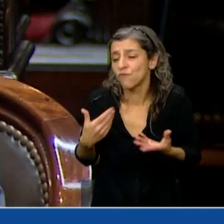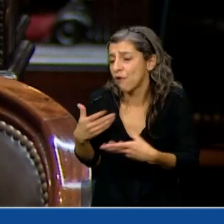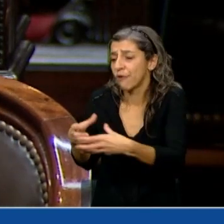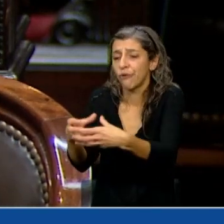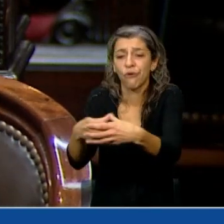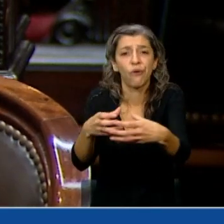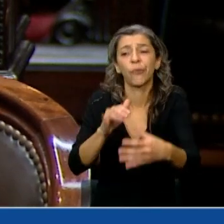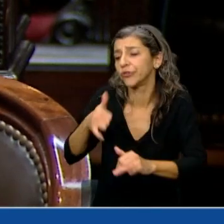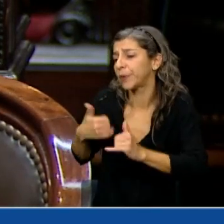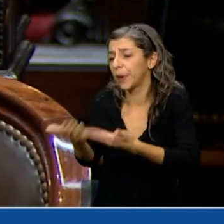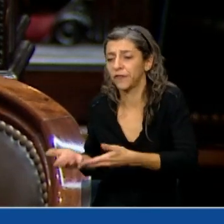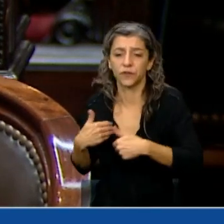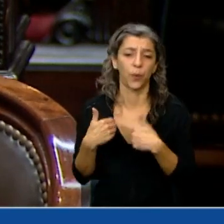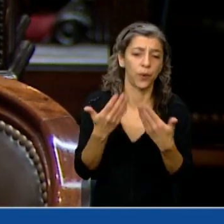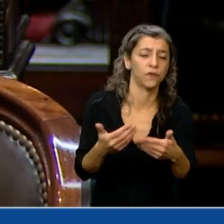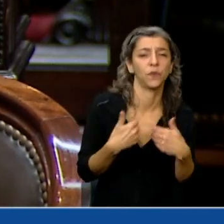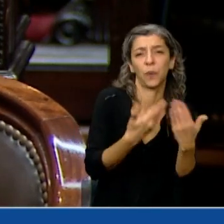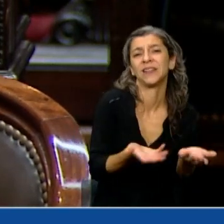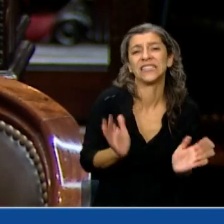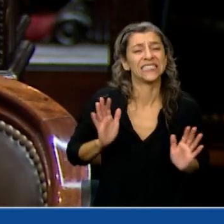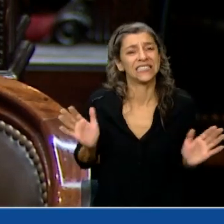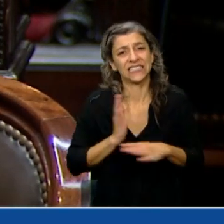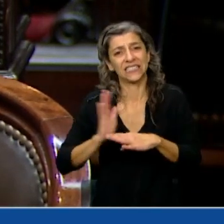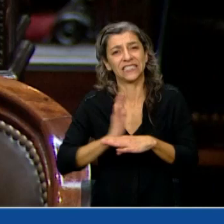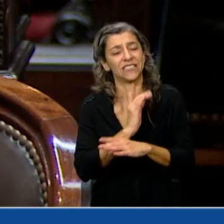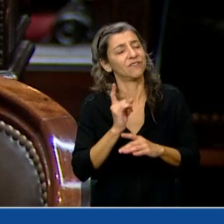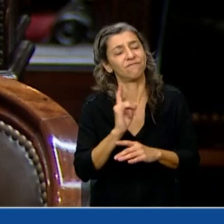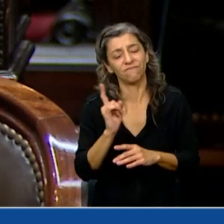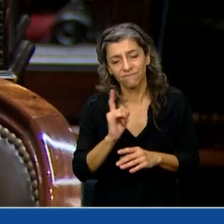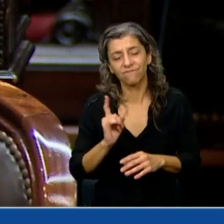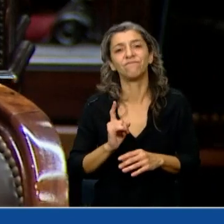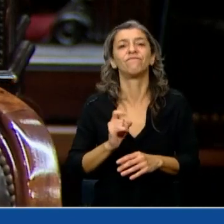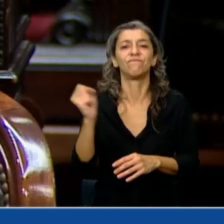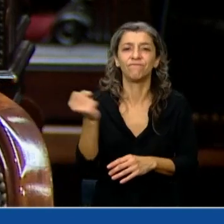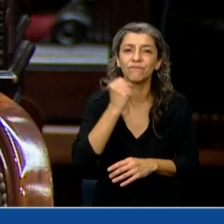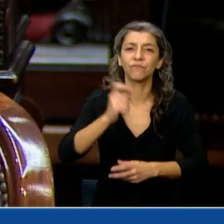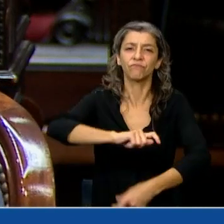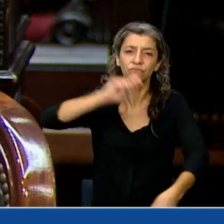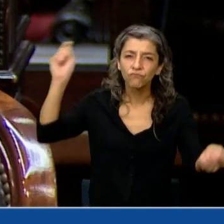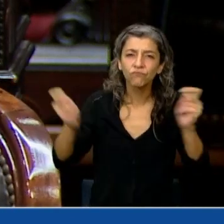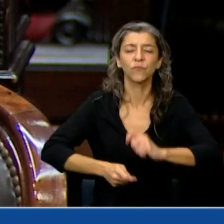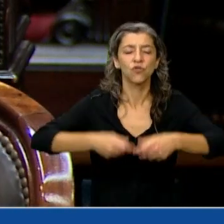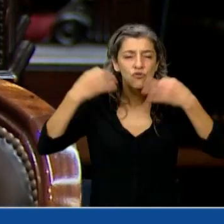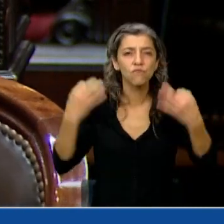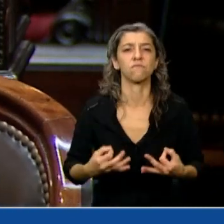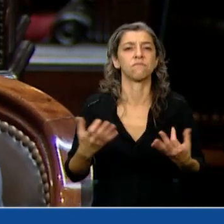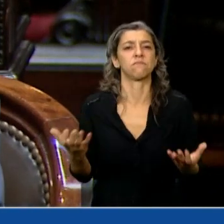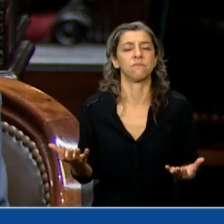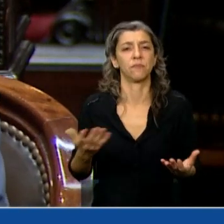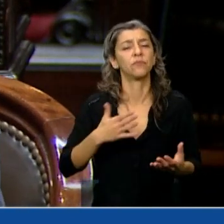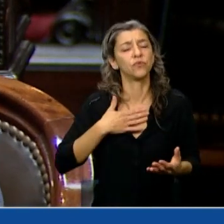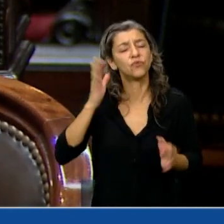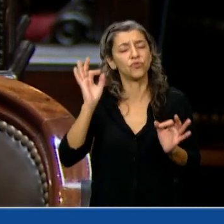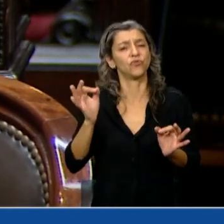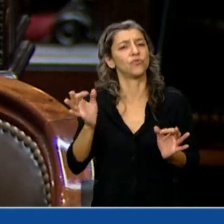nuevo, una reforma para todos los sectores, la verdadera transformación de la Argentina. No va a ser fácil, tendremos